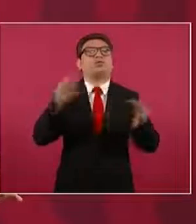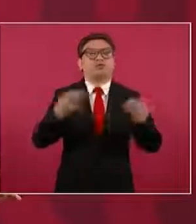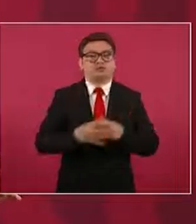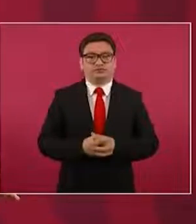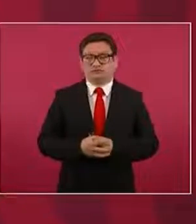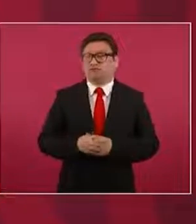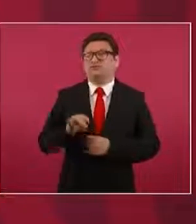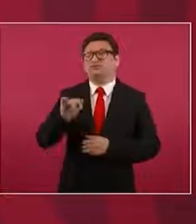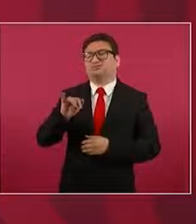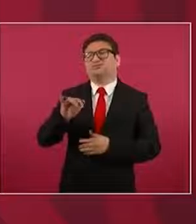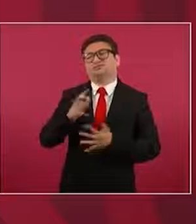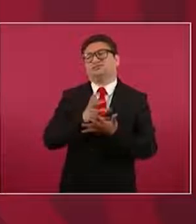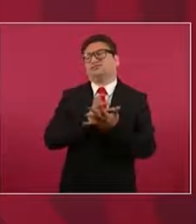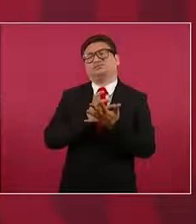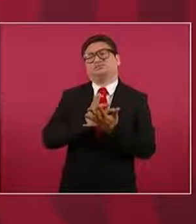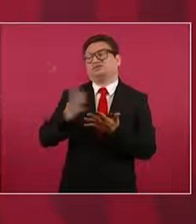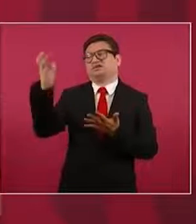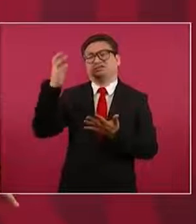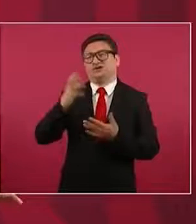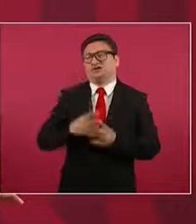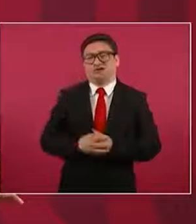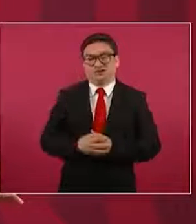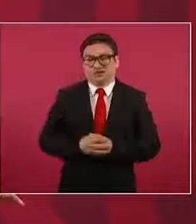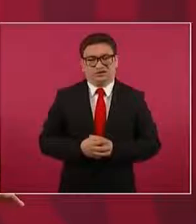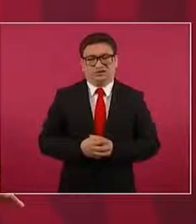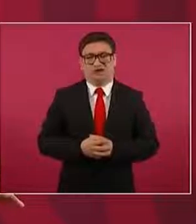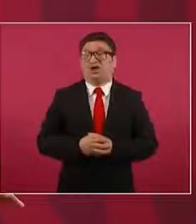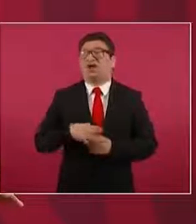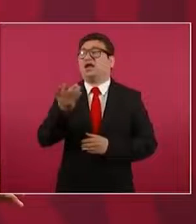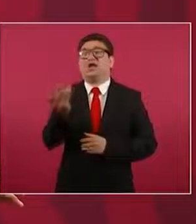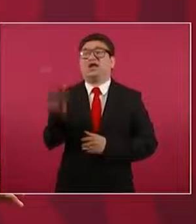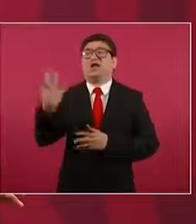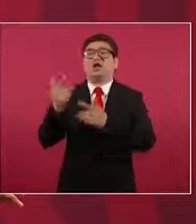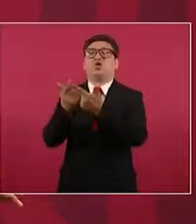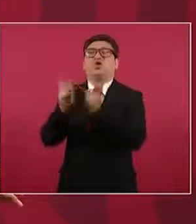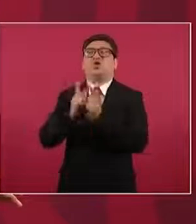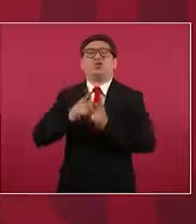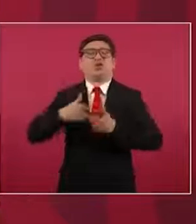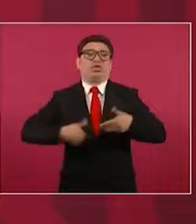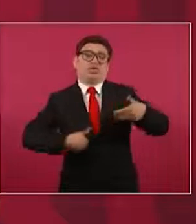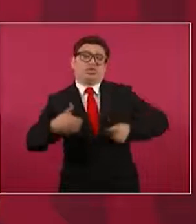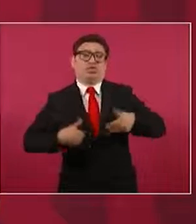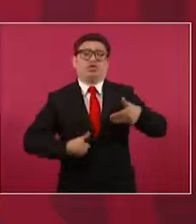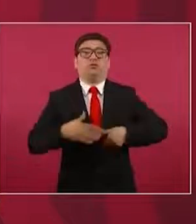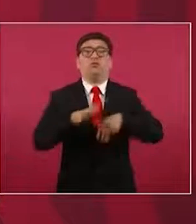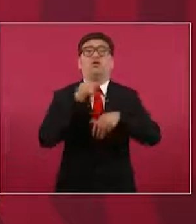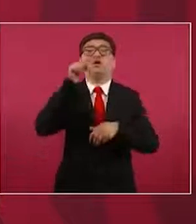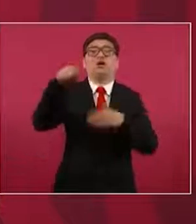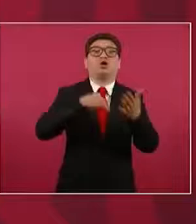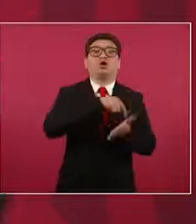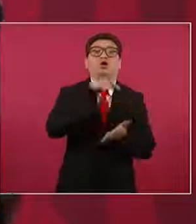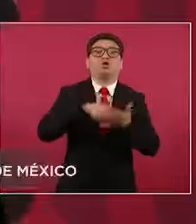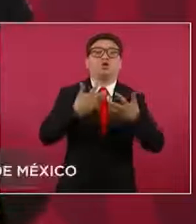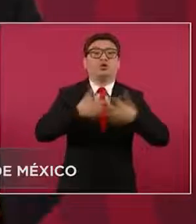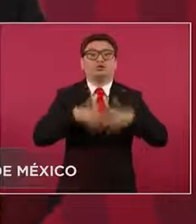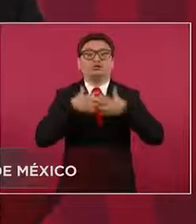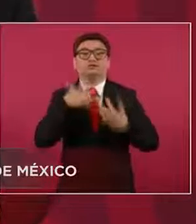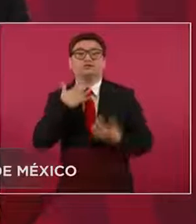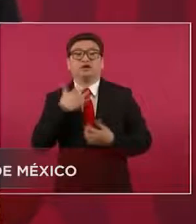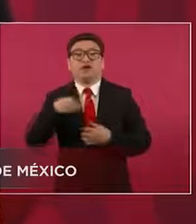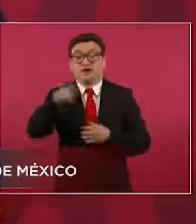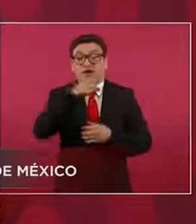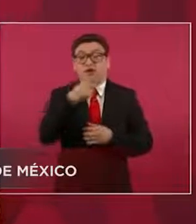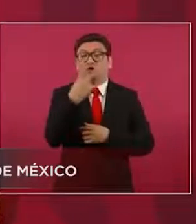Es una exageración. Es que les molesta mucho lo de Dos Bocas. Hay un incremento,